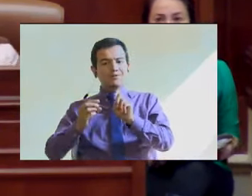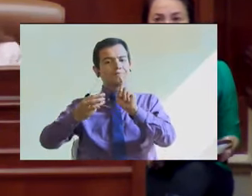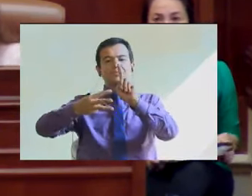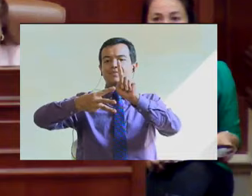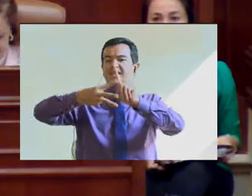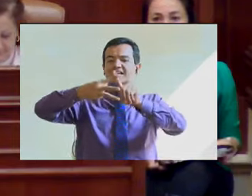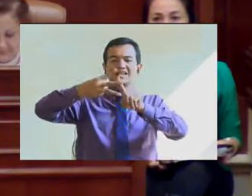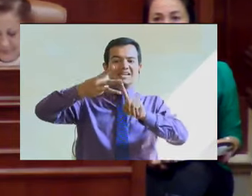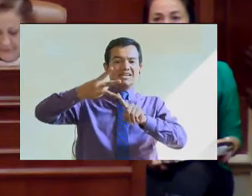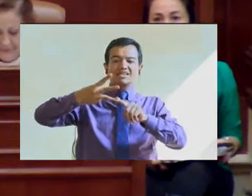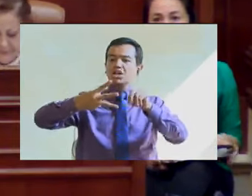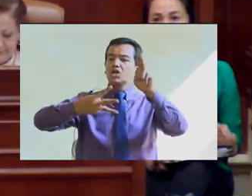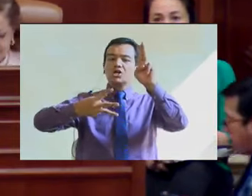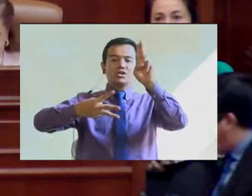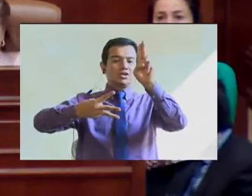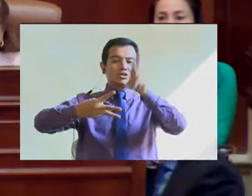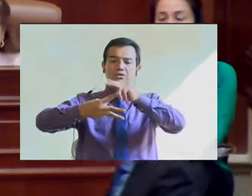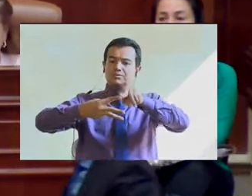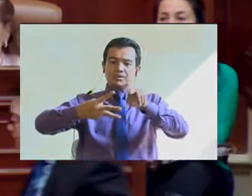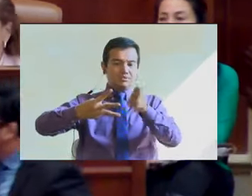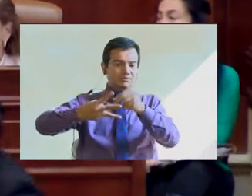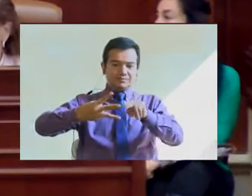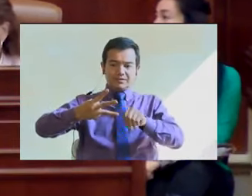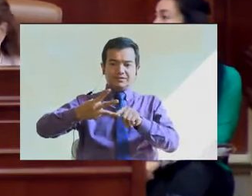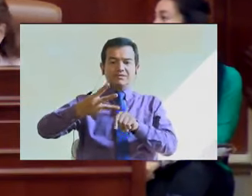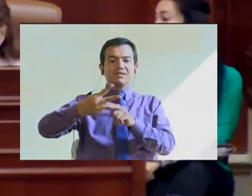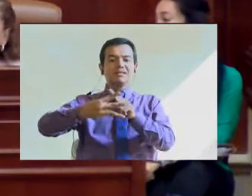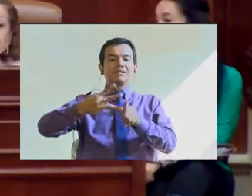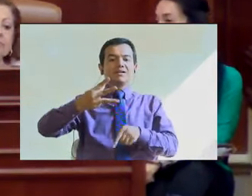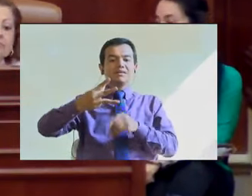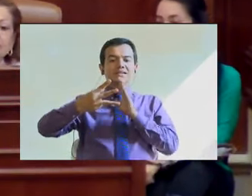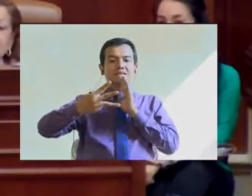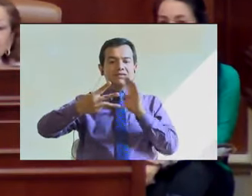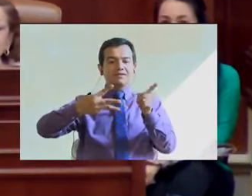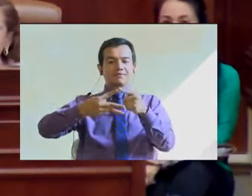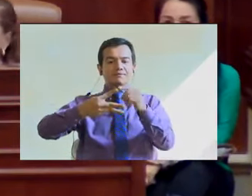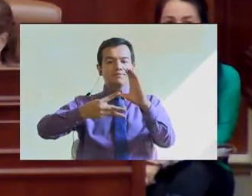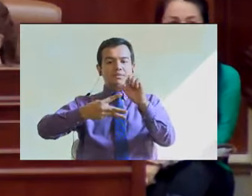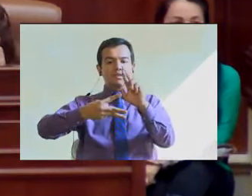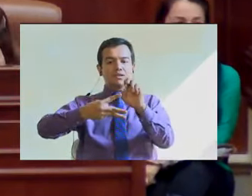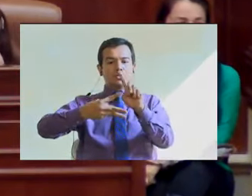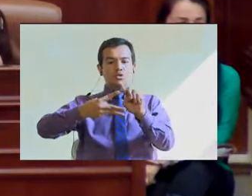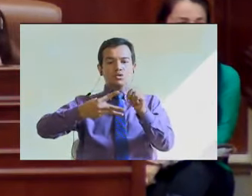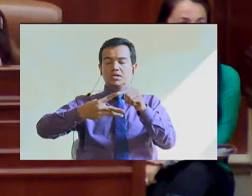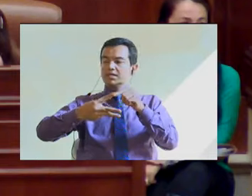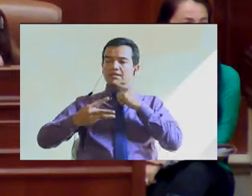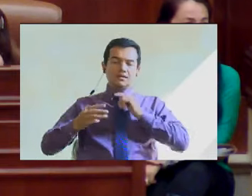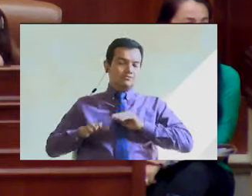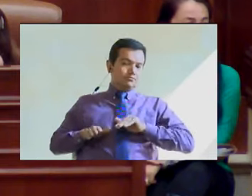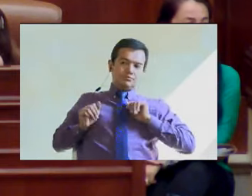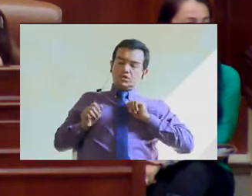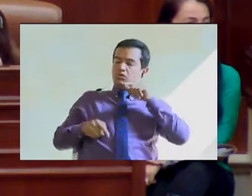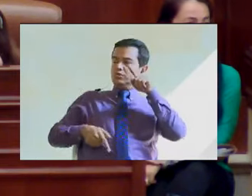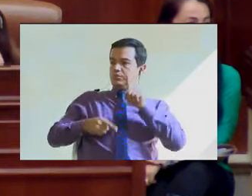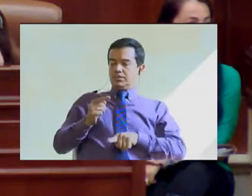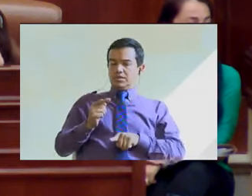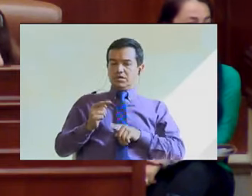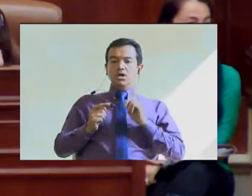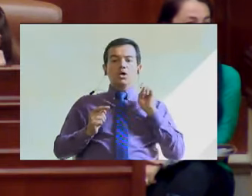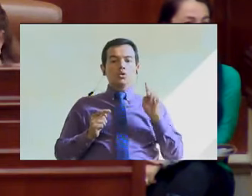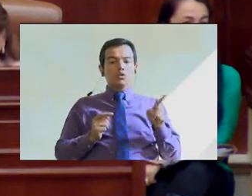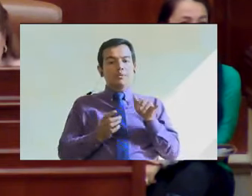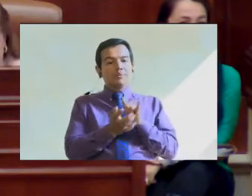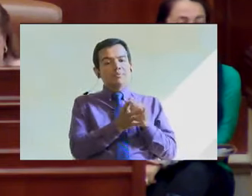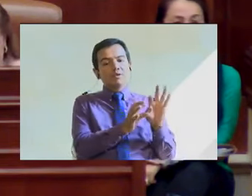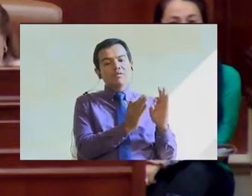señora presidenta que son los siguientes Carlos Eduardo Guevara se declara impedido por tener